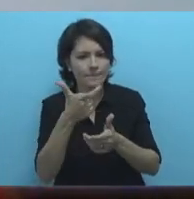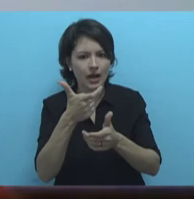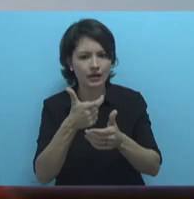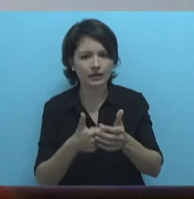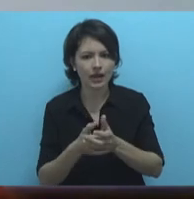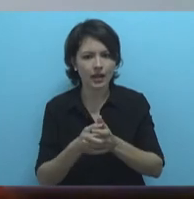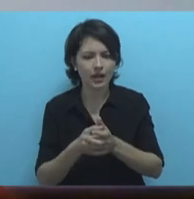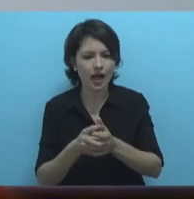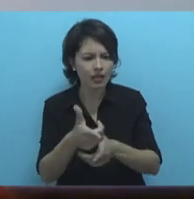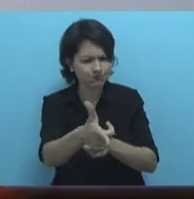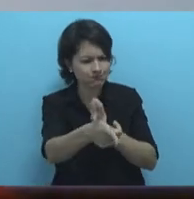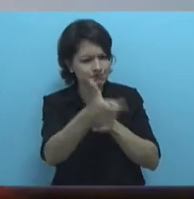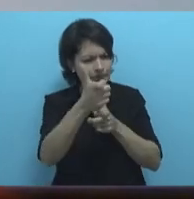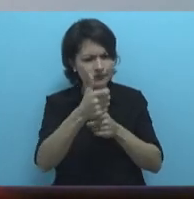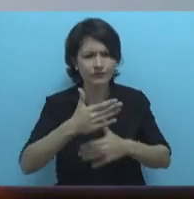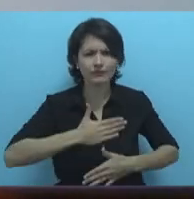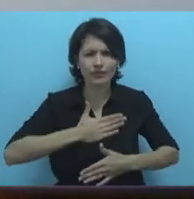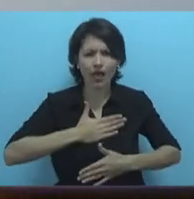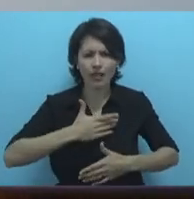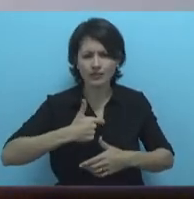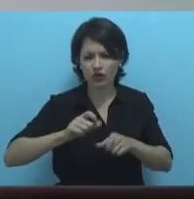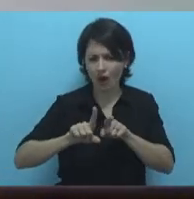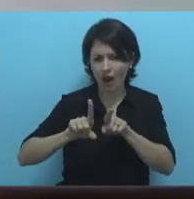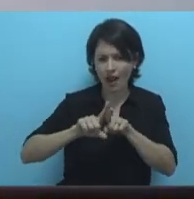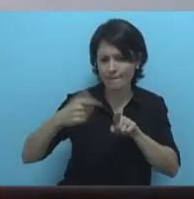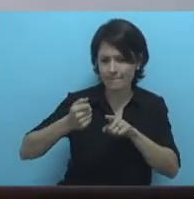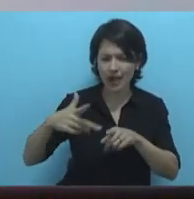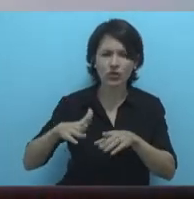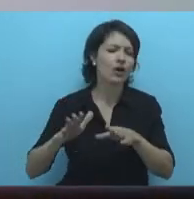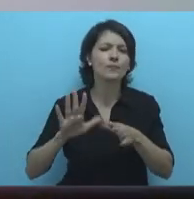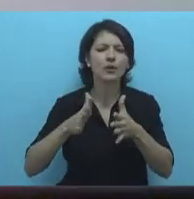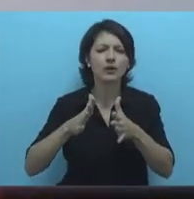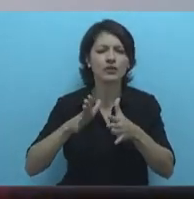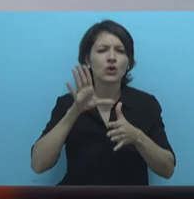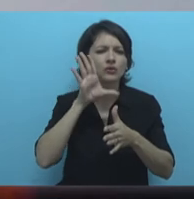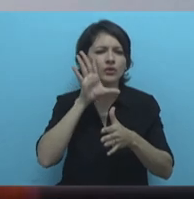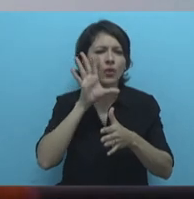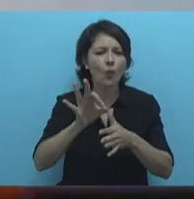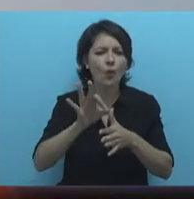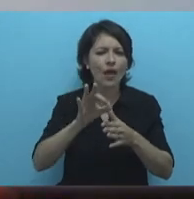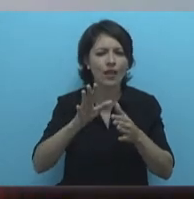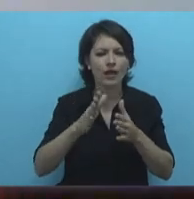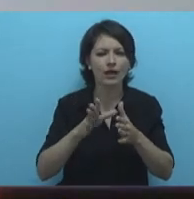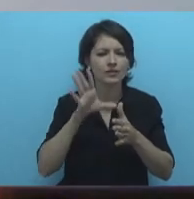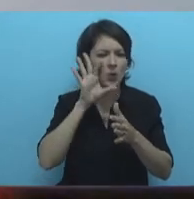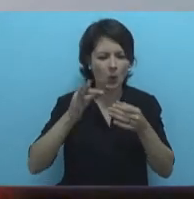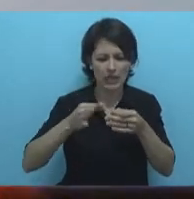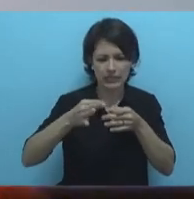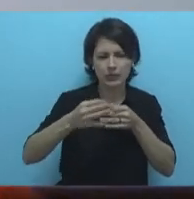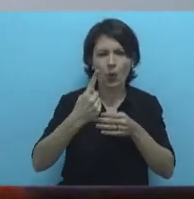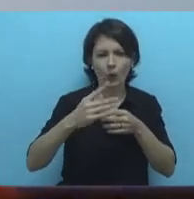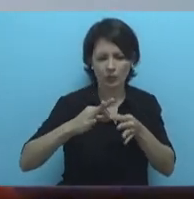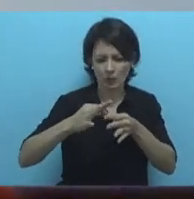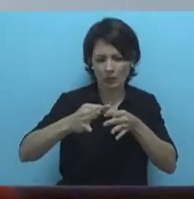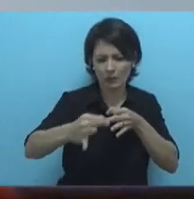cómoda y dispara contra el pecho de facundo en una distancia de 50 a 150 centímetros un metro